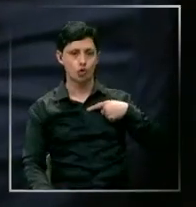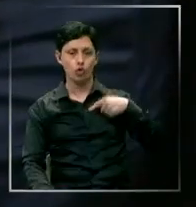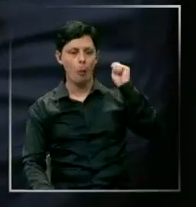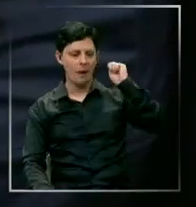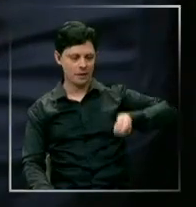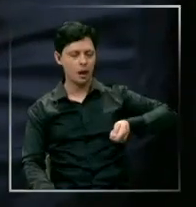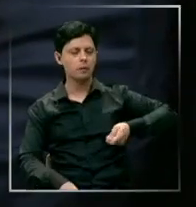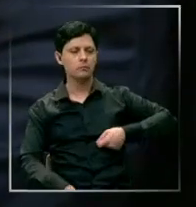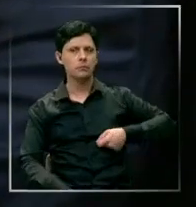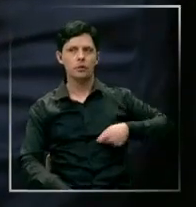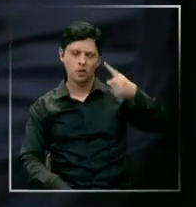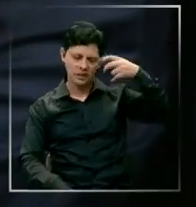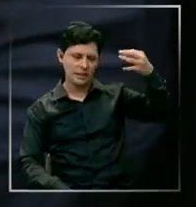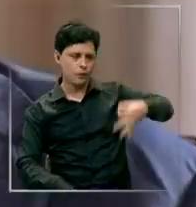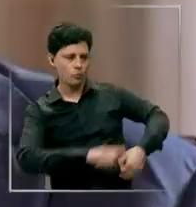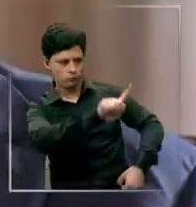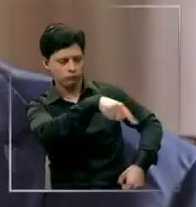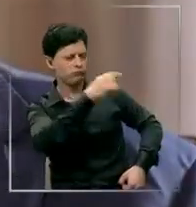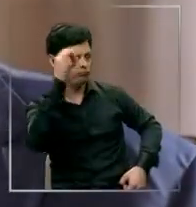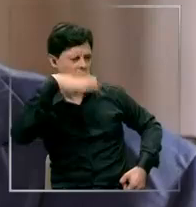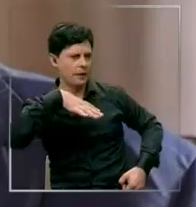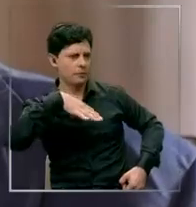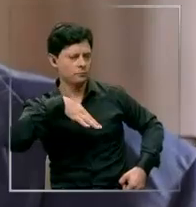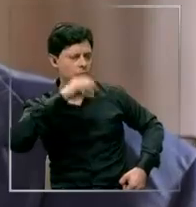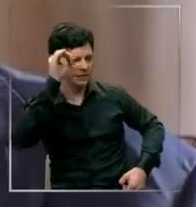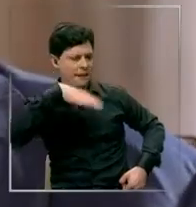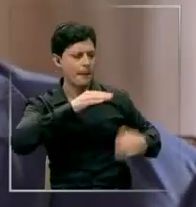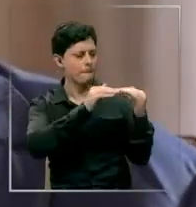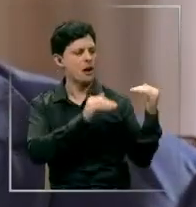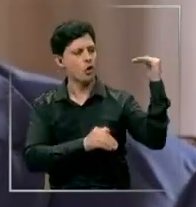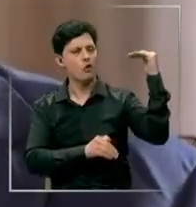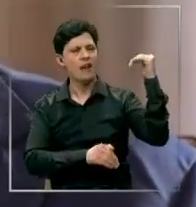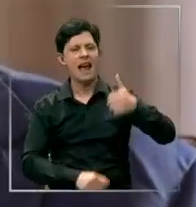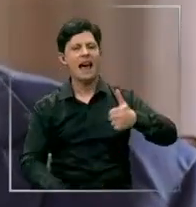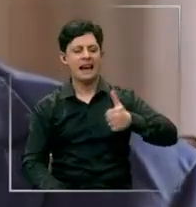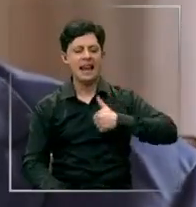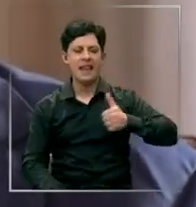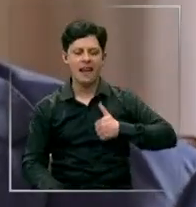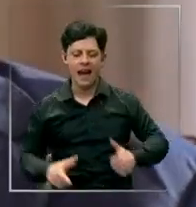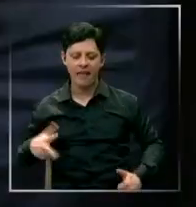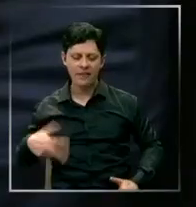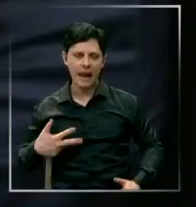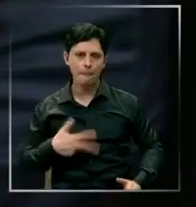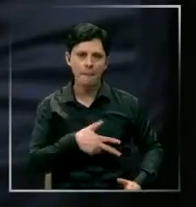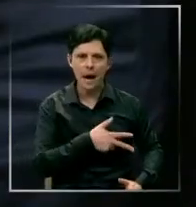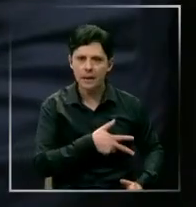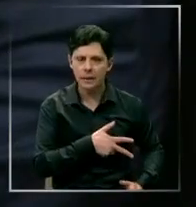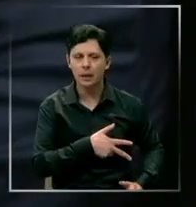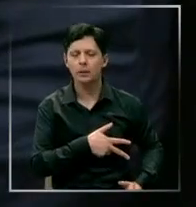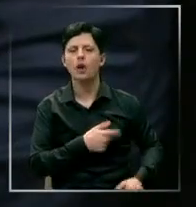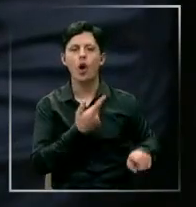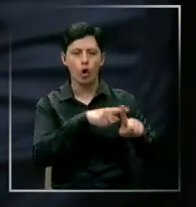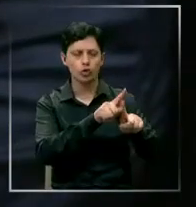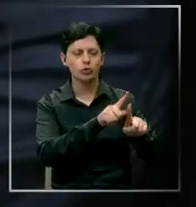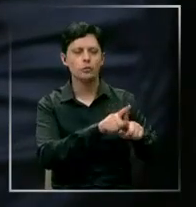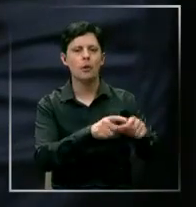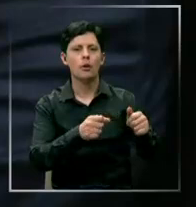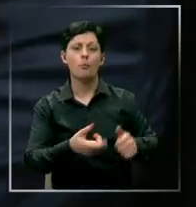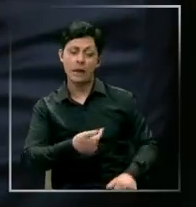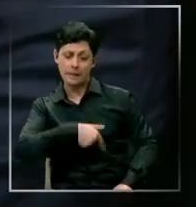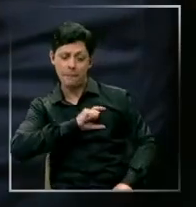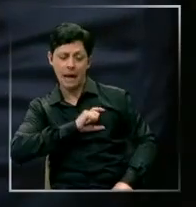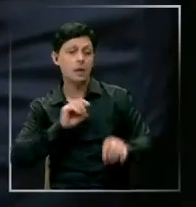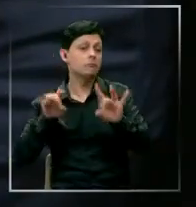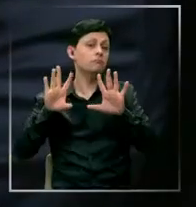como científico, digamos, sino que es el mejor nivel. O sea, por eso es Canadá, Dinamarca, se pudieron ver otras posibilidades como